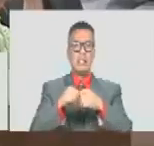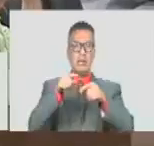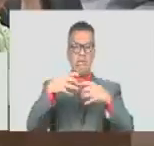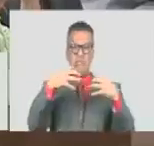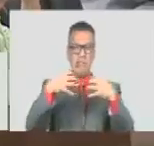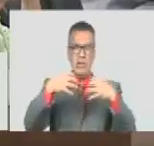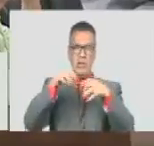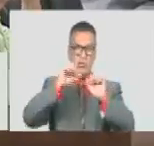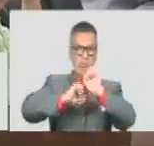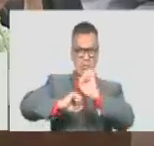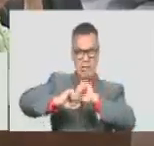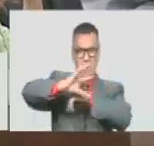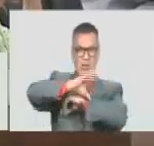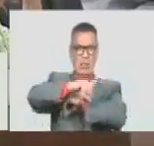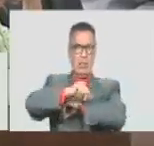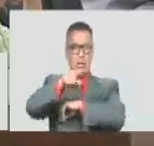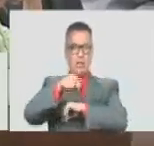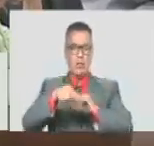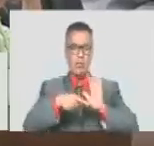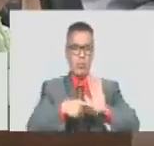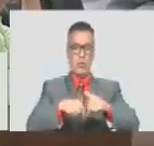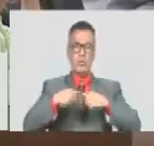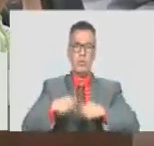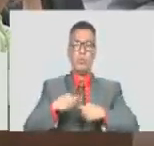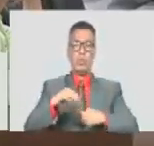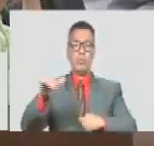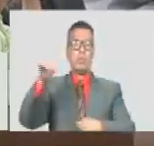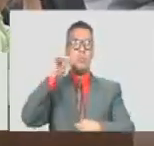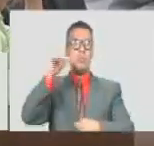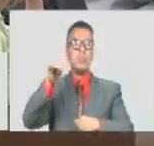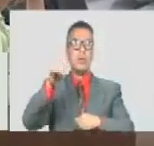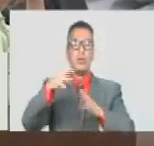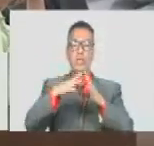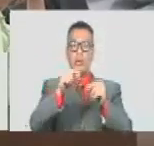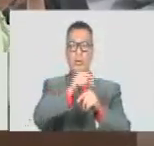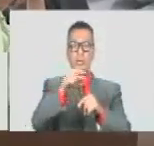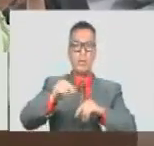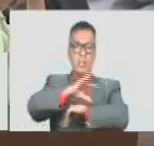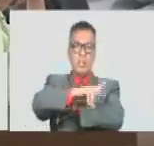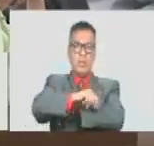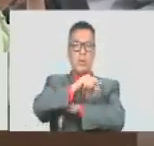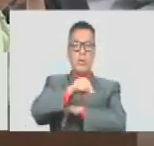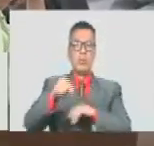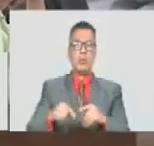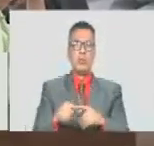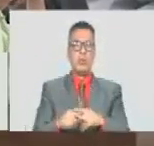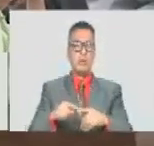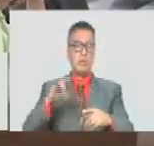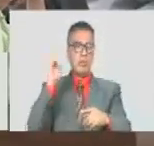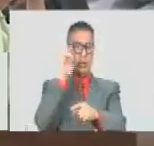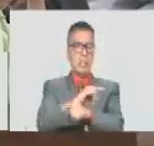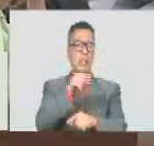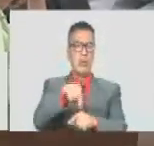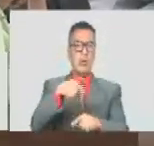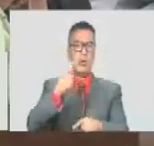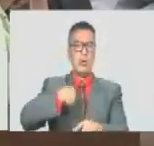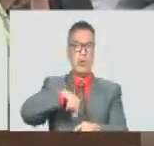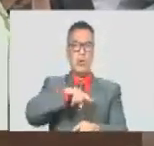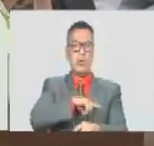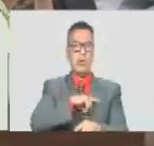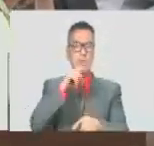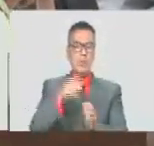la corrupción. Se pone al frente a denunciar a los corruptos, que son traidores, diría nuestro padre